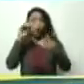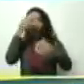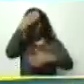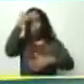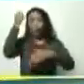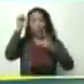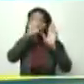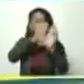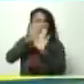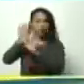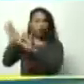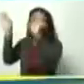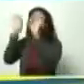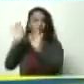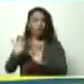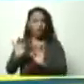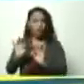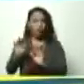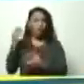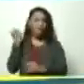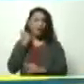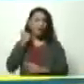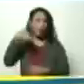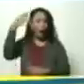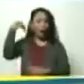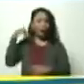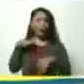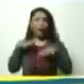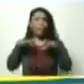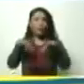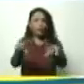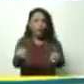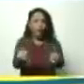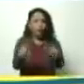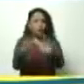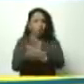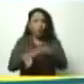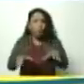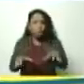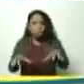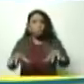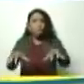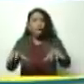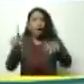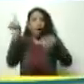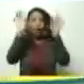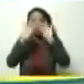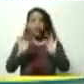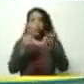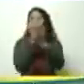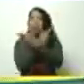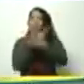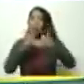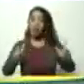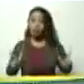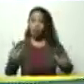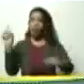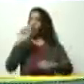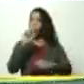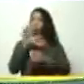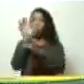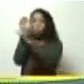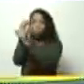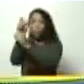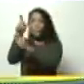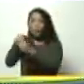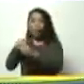del modelo enfermo rentista dependiente petrolero a un modelo libre no petrolero